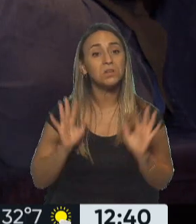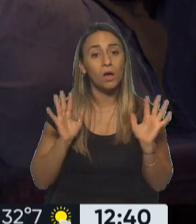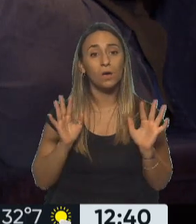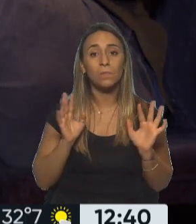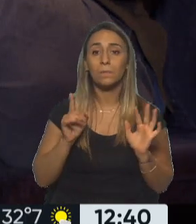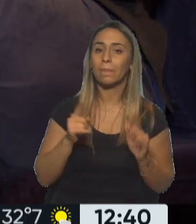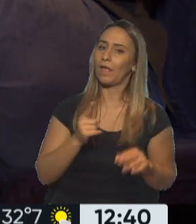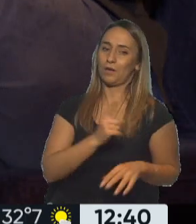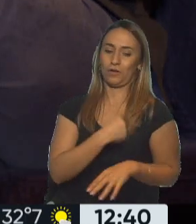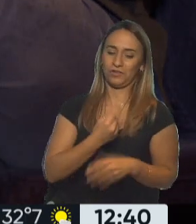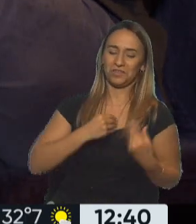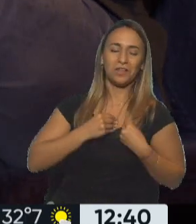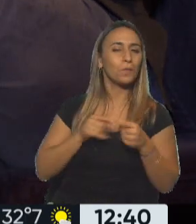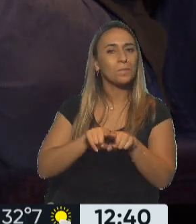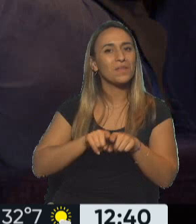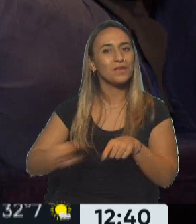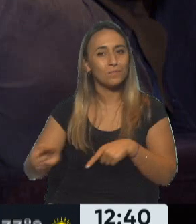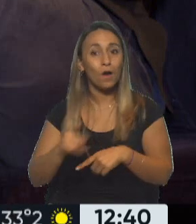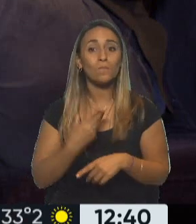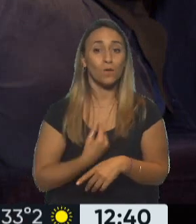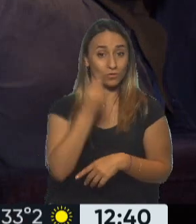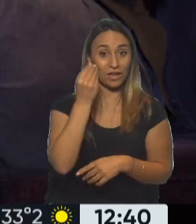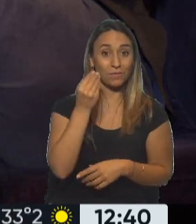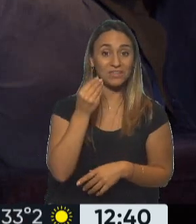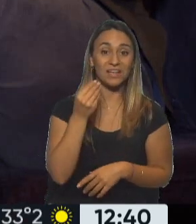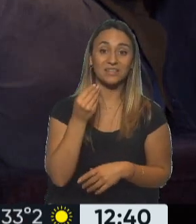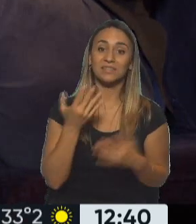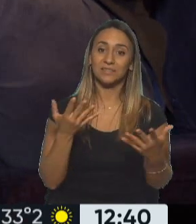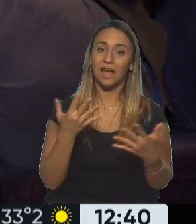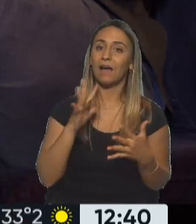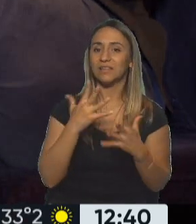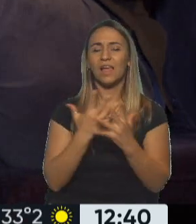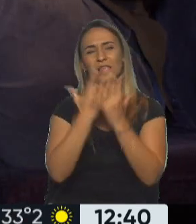como que uno siente esa especie de... muchas veces en días